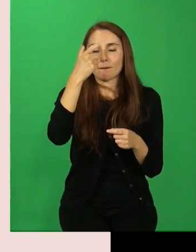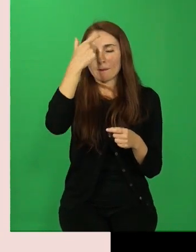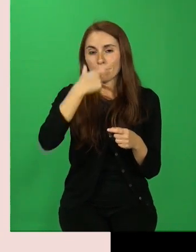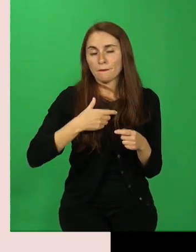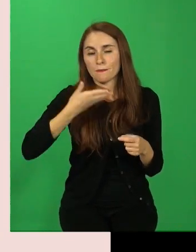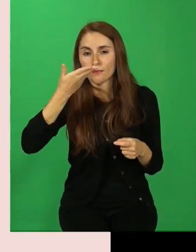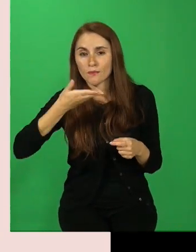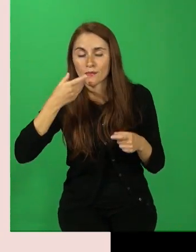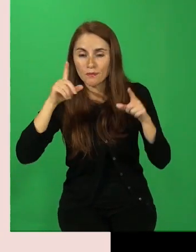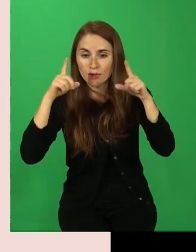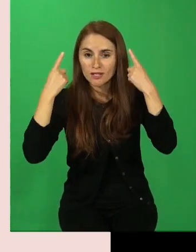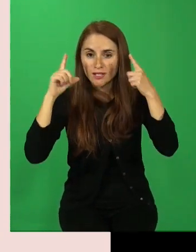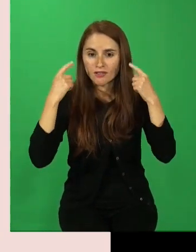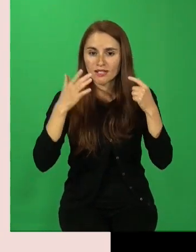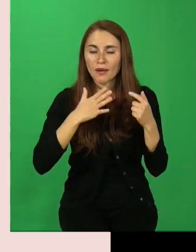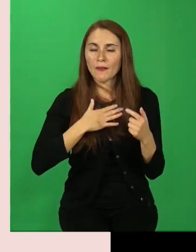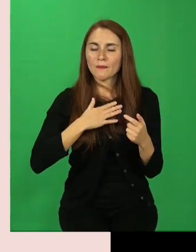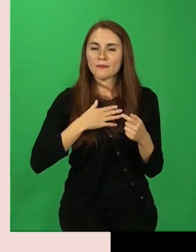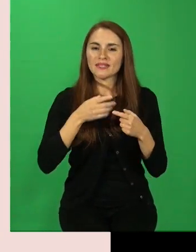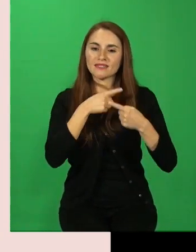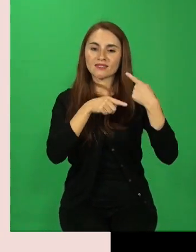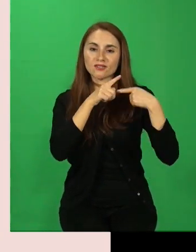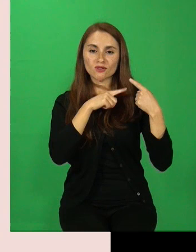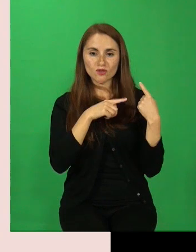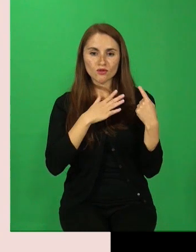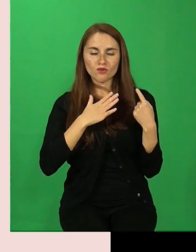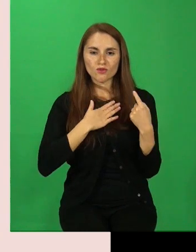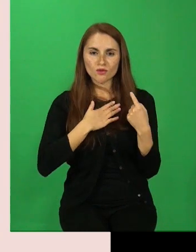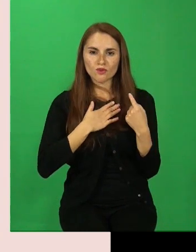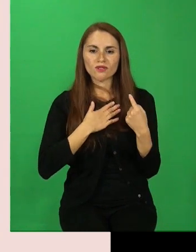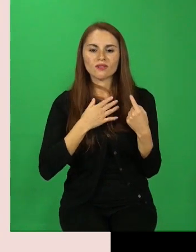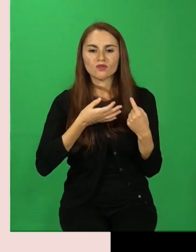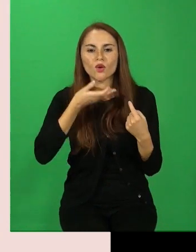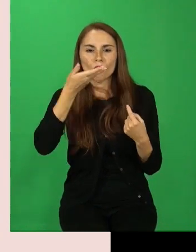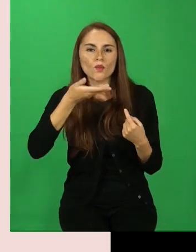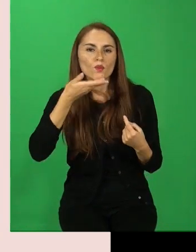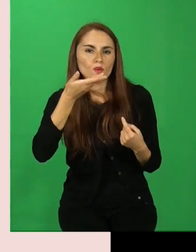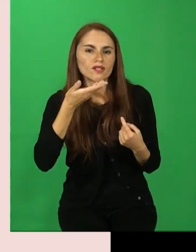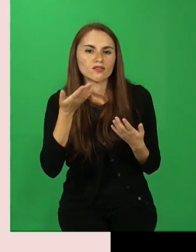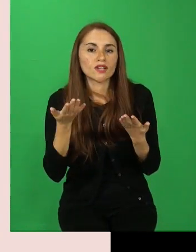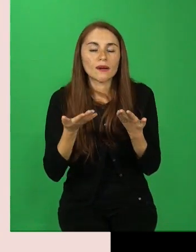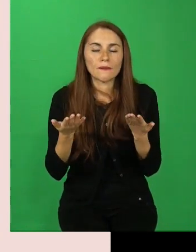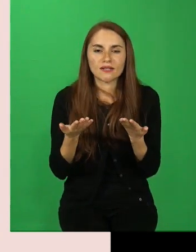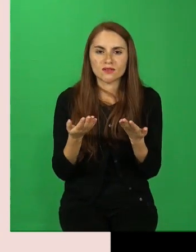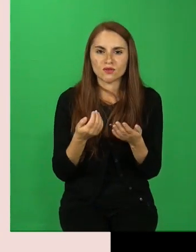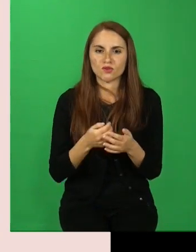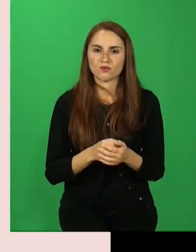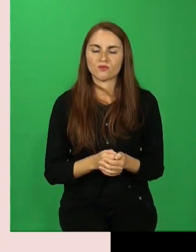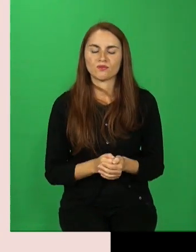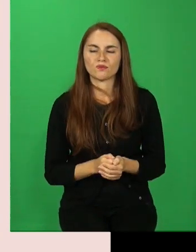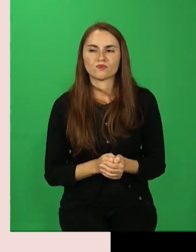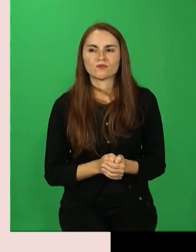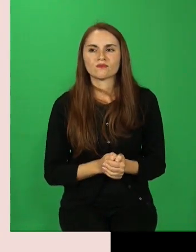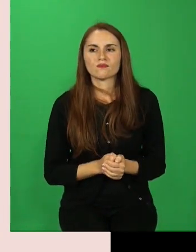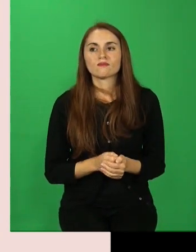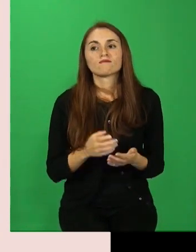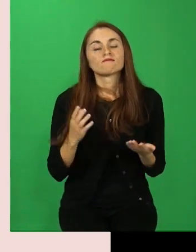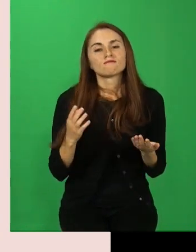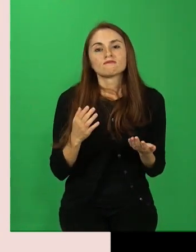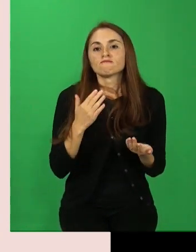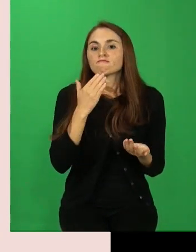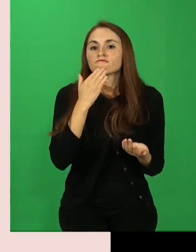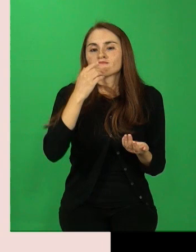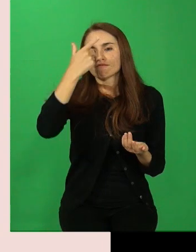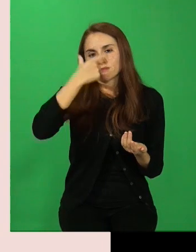protagonista cuenta su propia historia desde su punto de vista, nos cuenta lo que sucede en su interior. Y obviamente él es